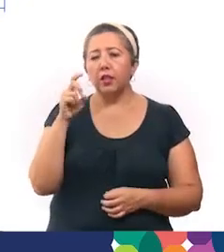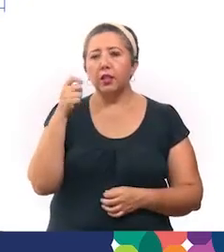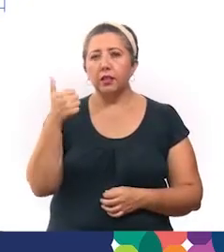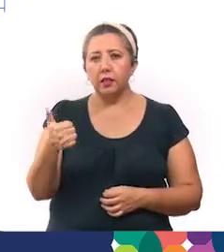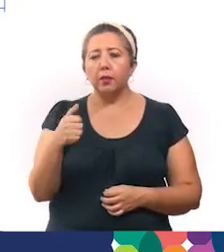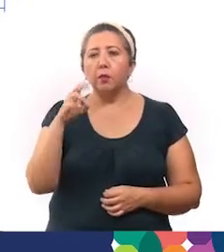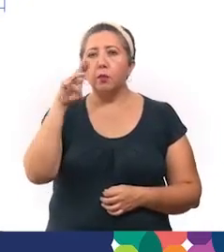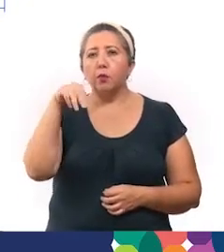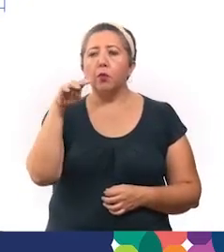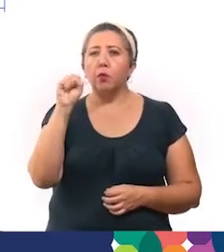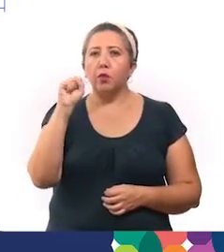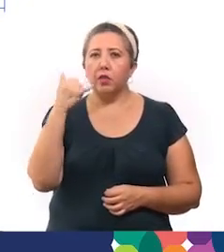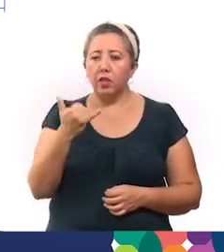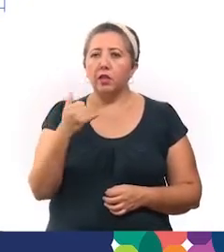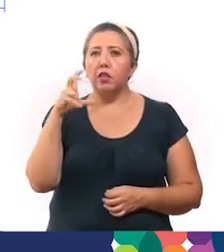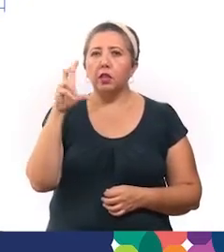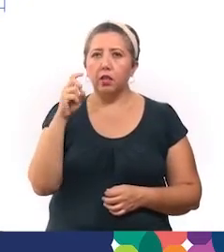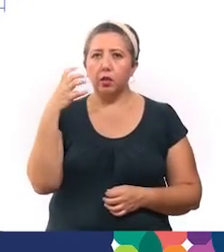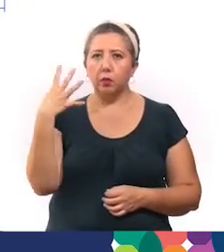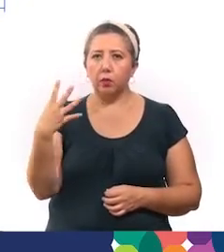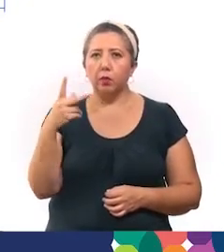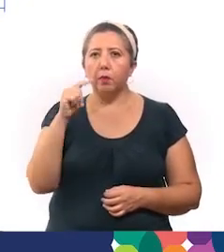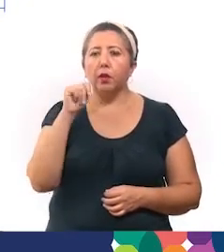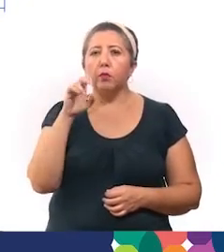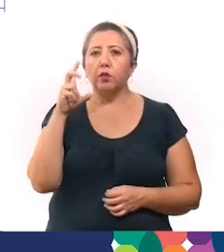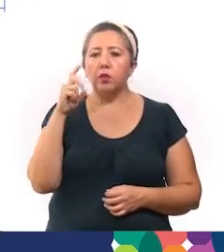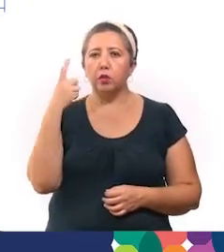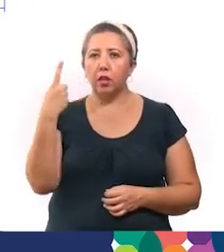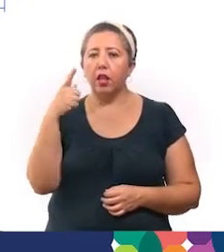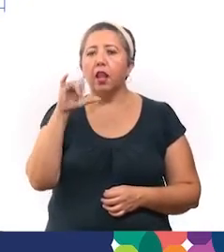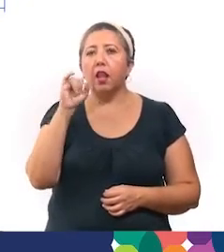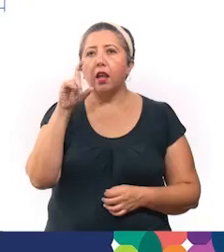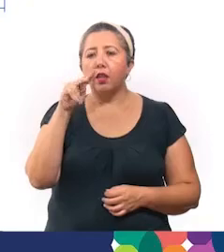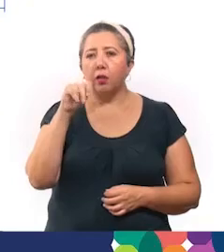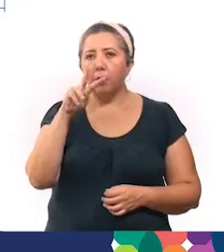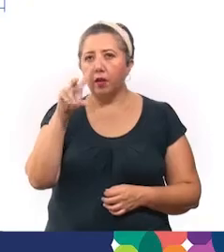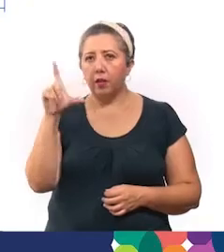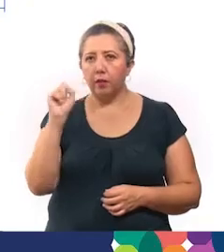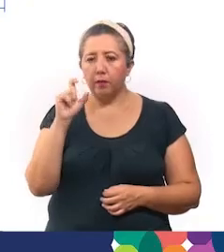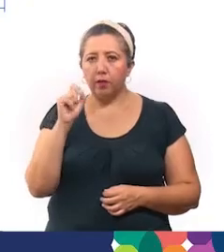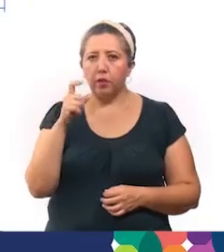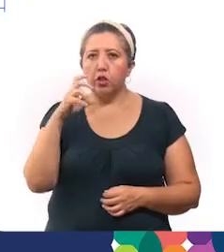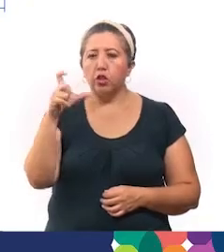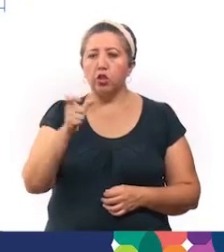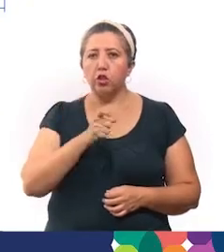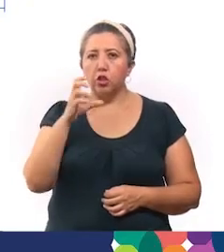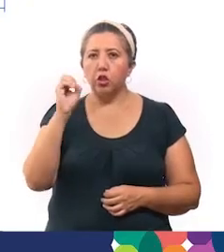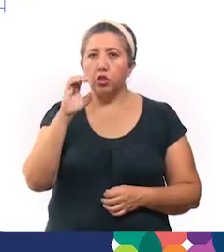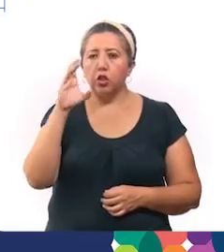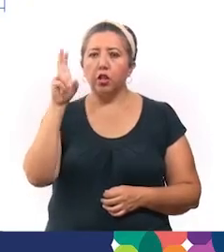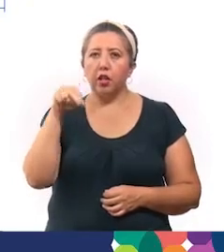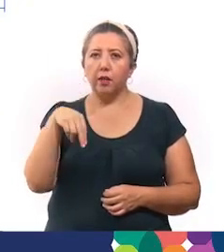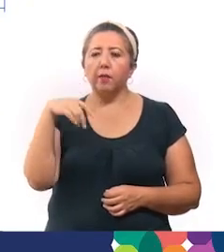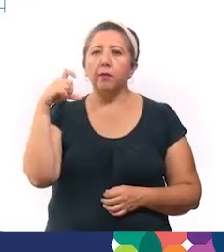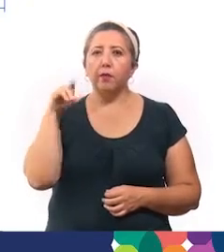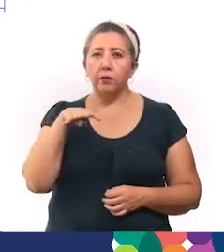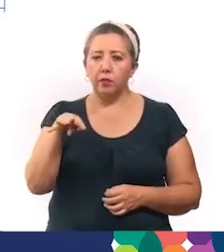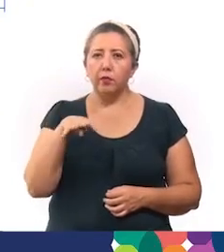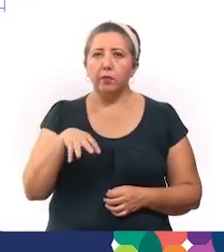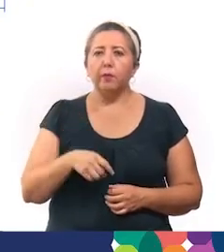36, Mulsay 34, Pacaptún 31, Leandro Valle 20, Xoclán Xbech